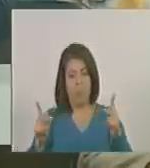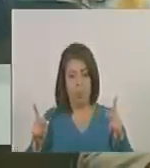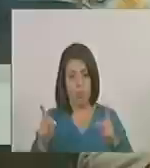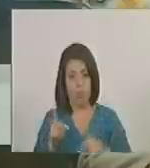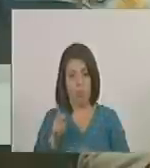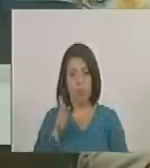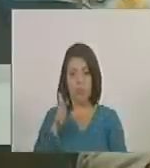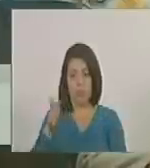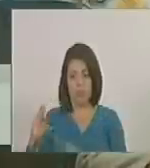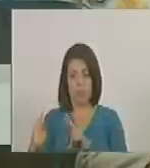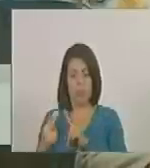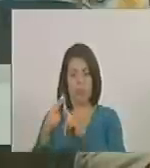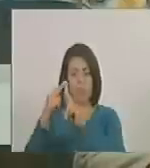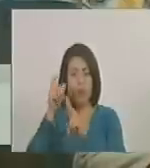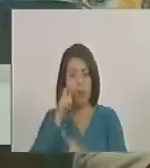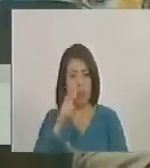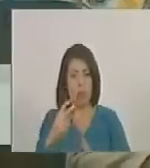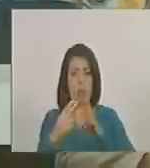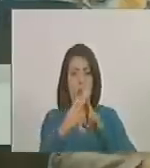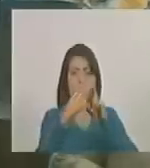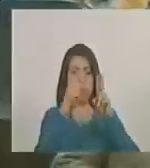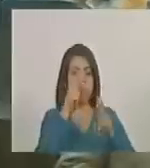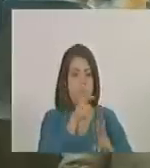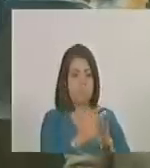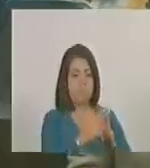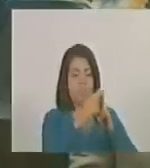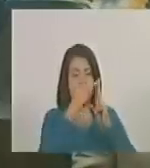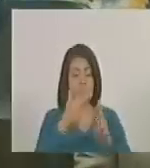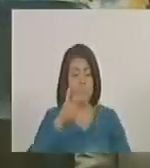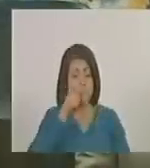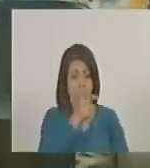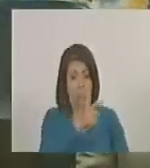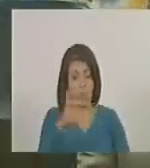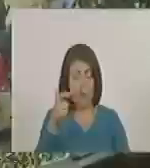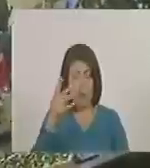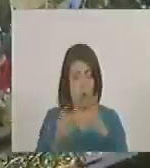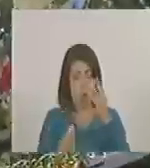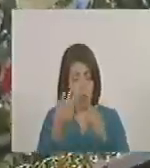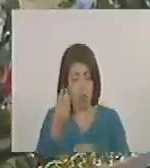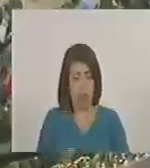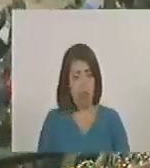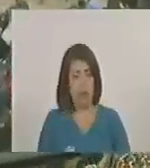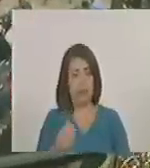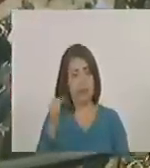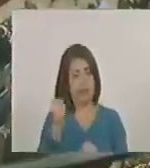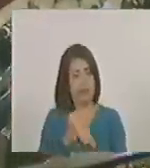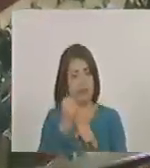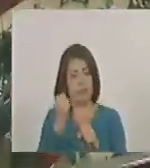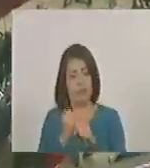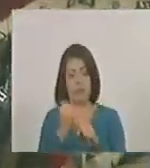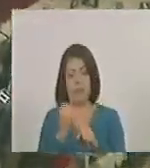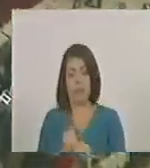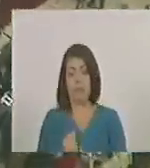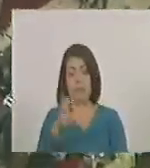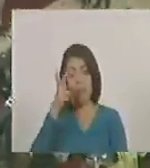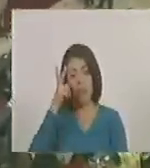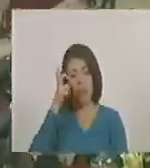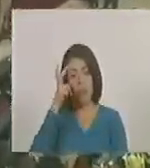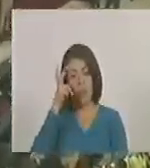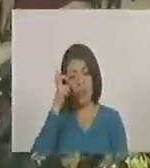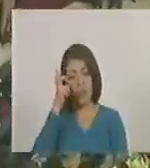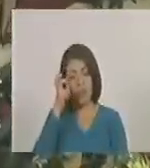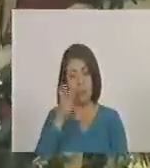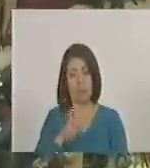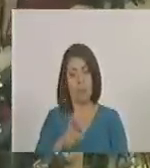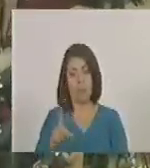a reencontrarnos con nuestro pueblo. Nos fuimos a encontrarnos con ese pueblo comunero, con ese pueblo trabajador, a escucharlo.